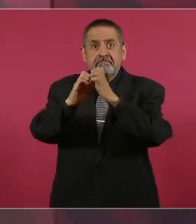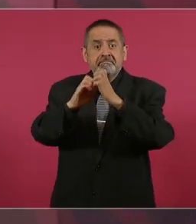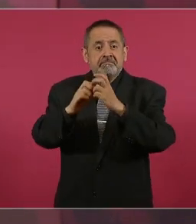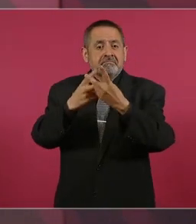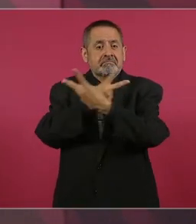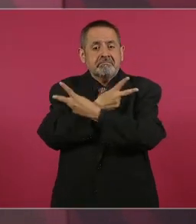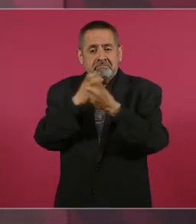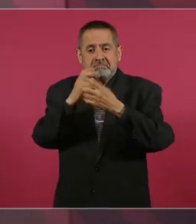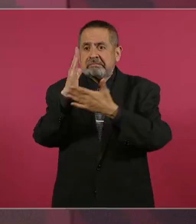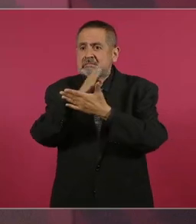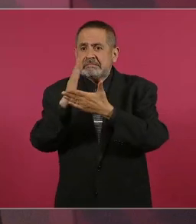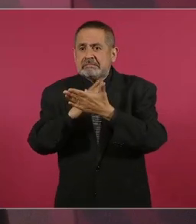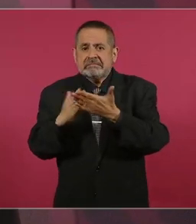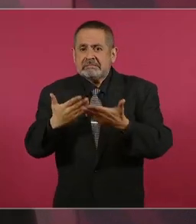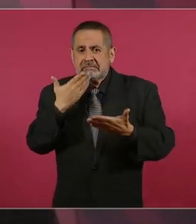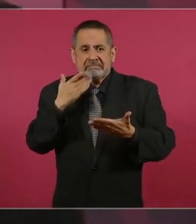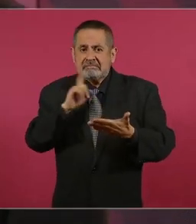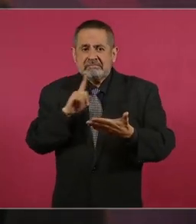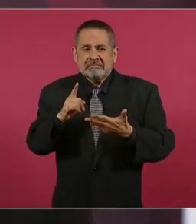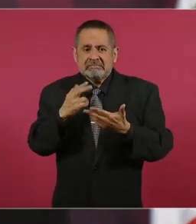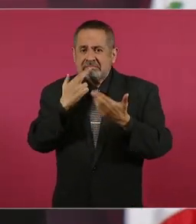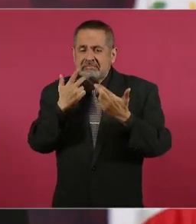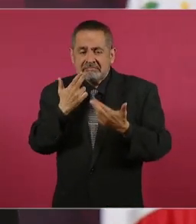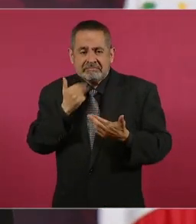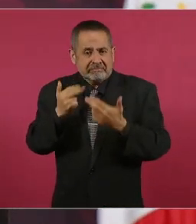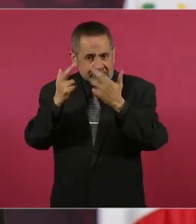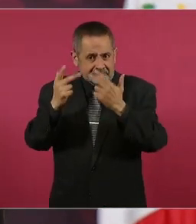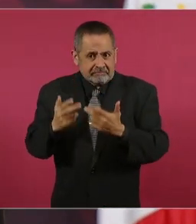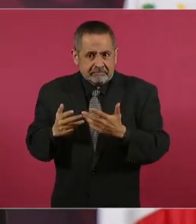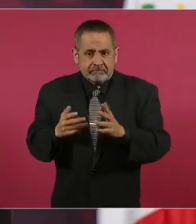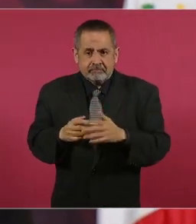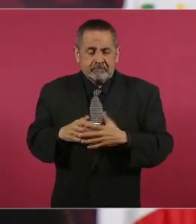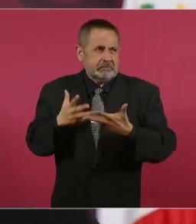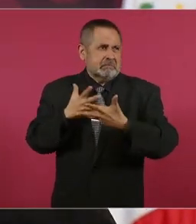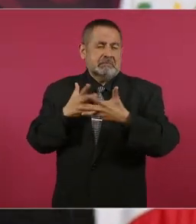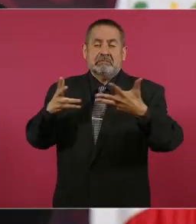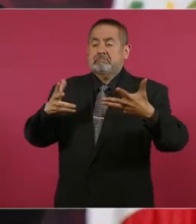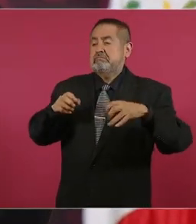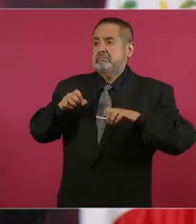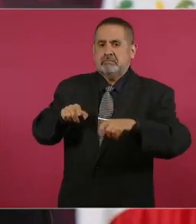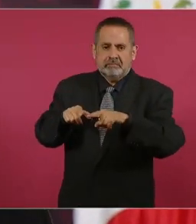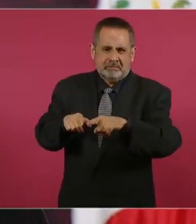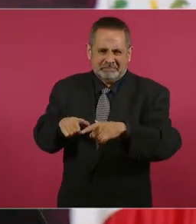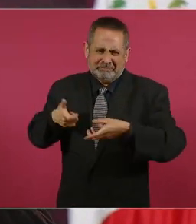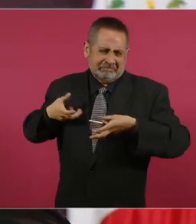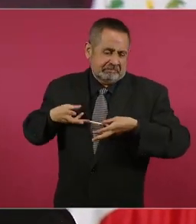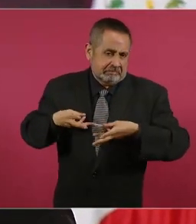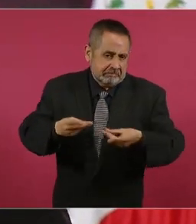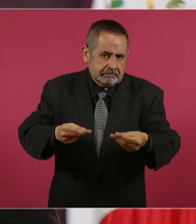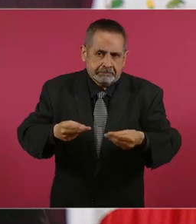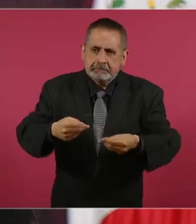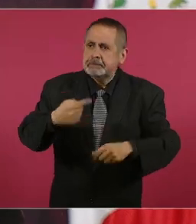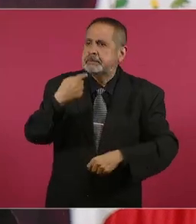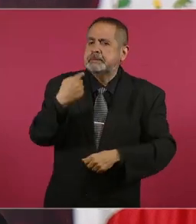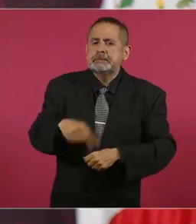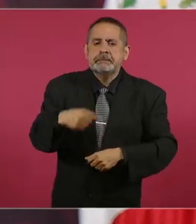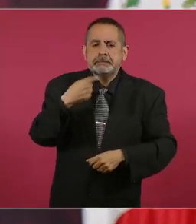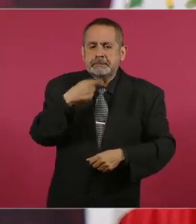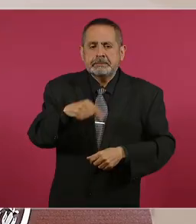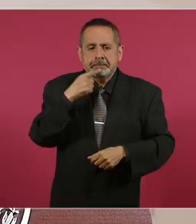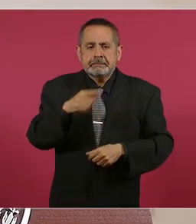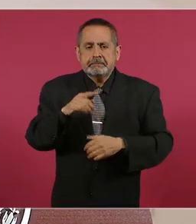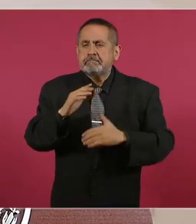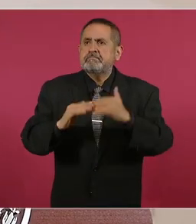estructurales, además de que es una obra faraónica, ¿no? costosísima,